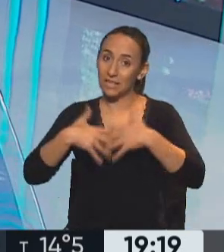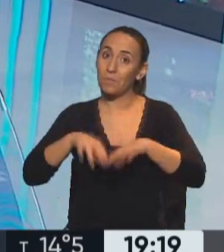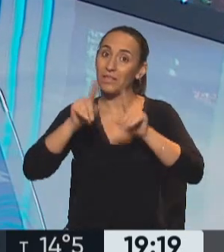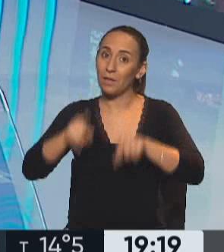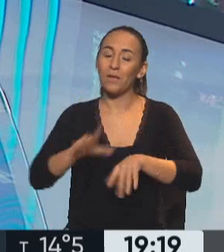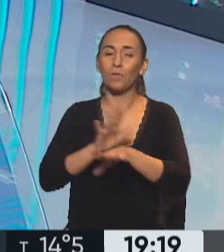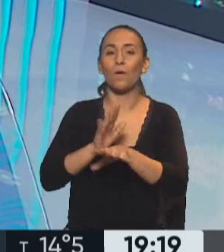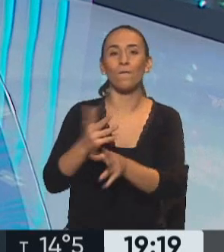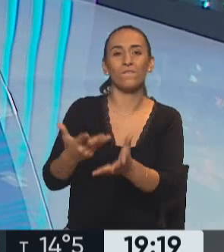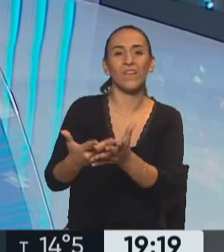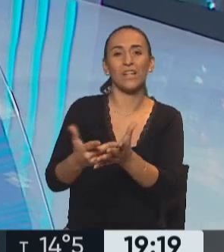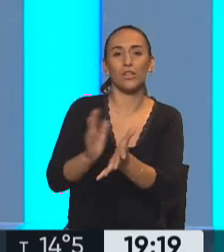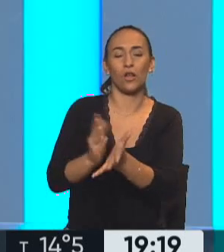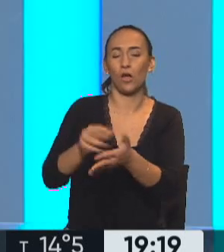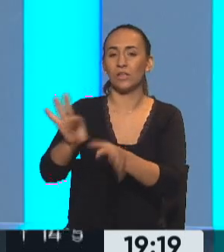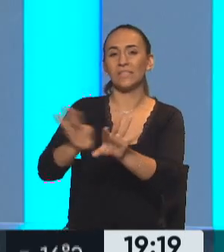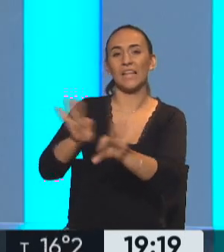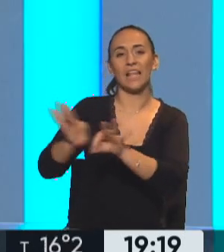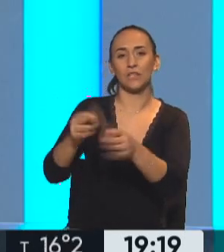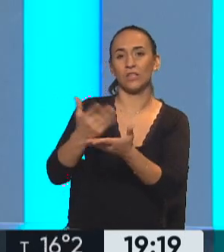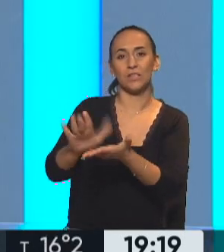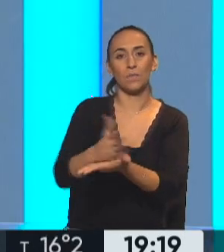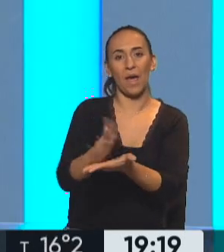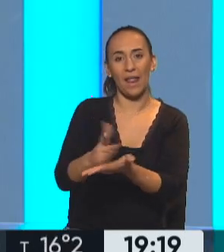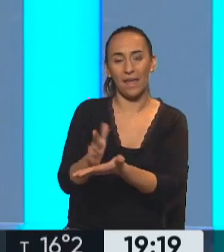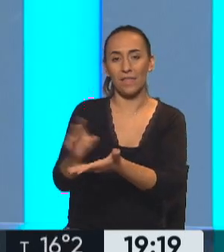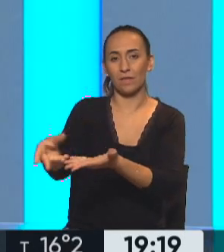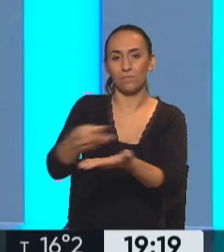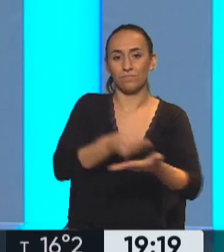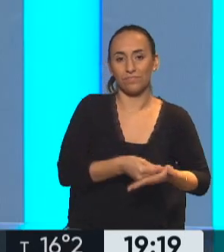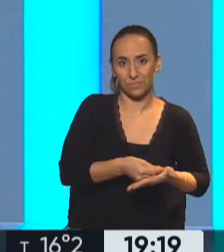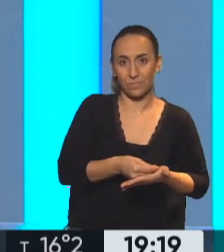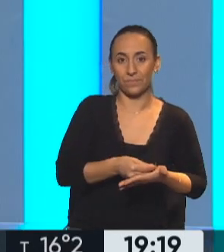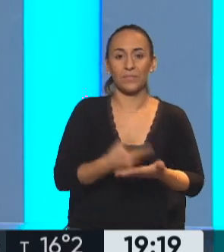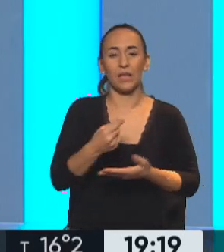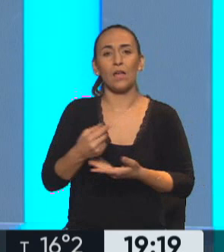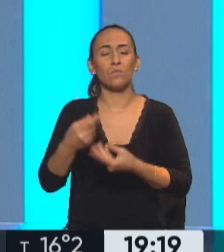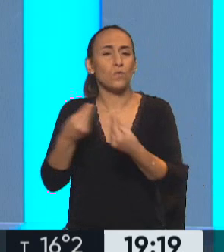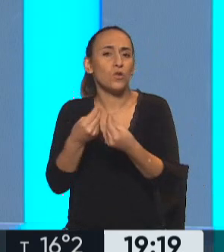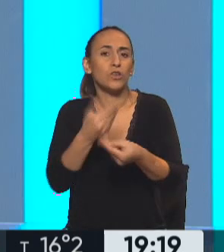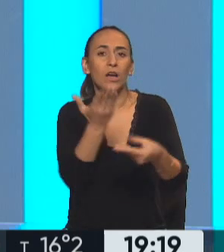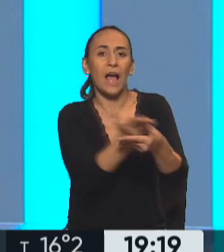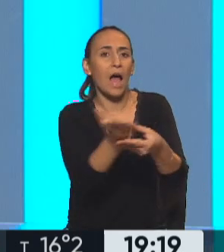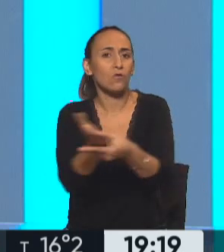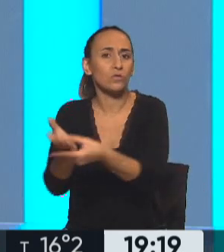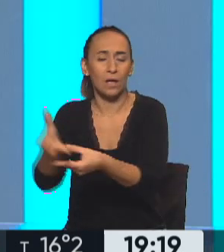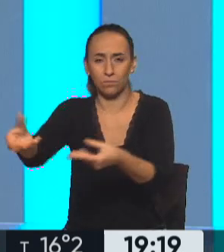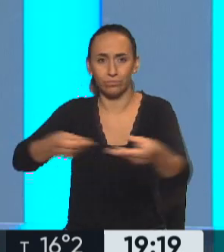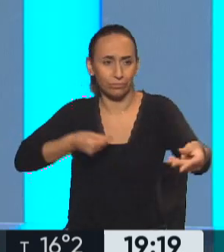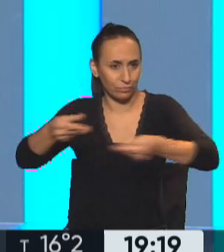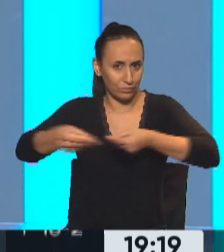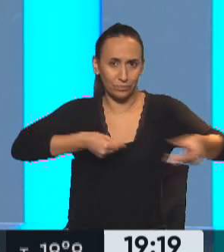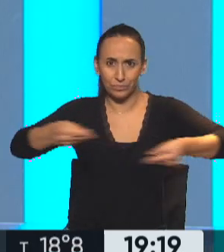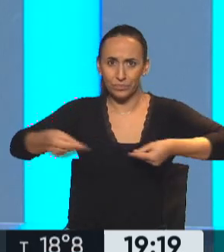filtro que selecciona qué casos de los que le llegan van a estar dispuestos